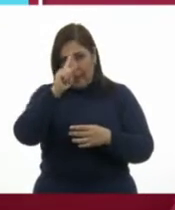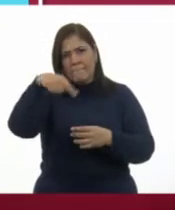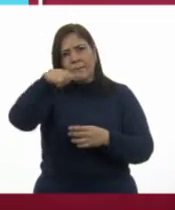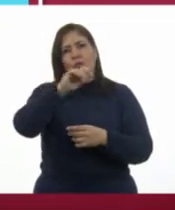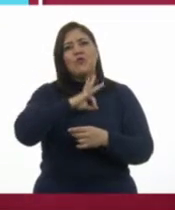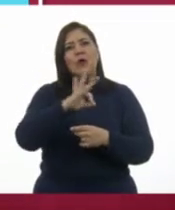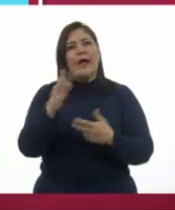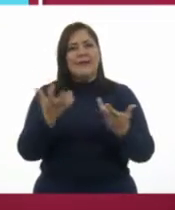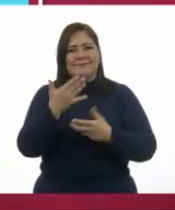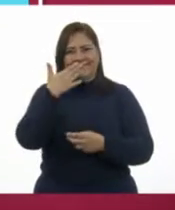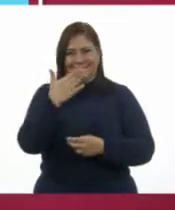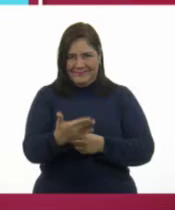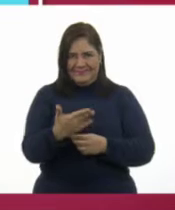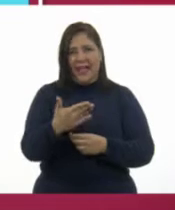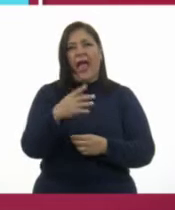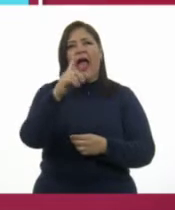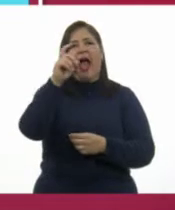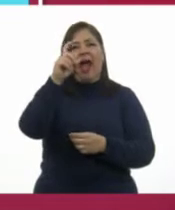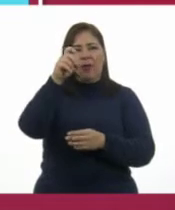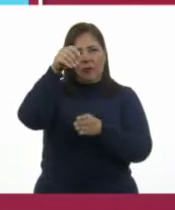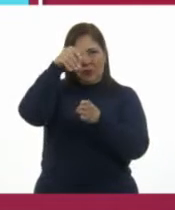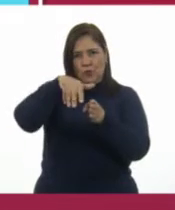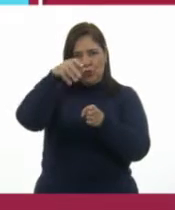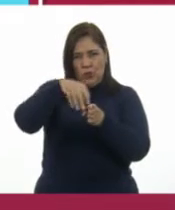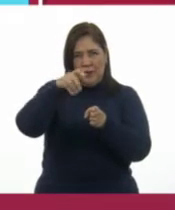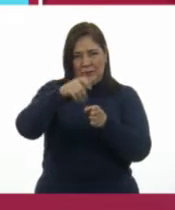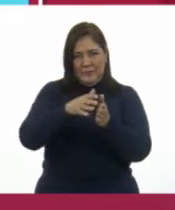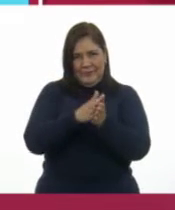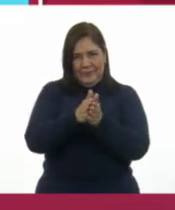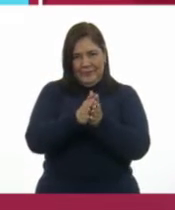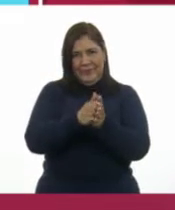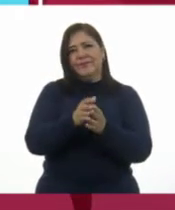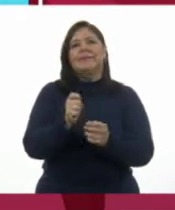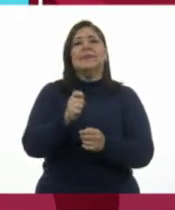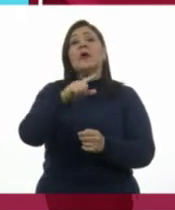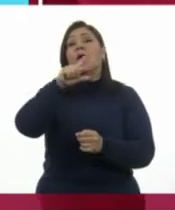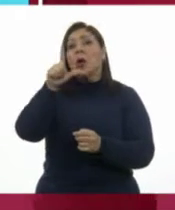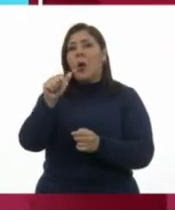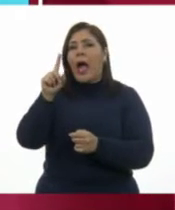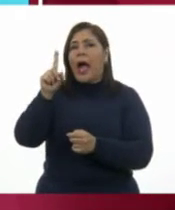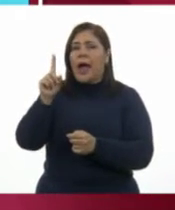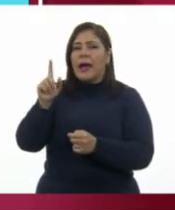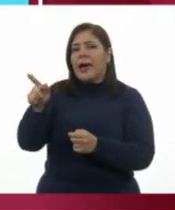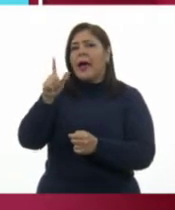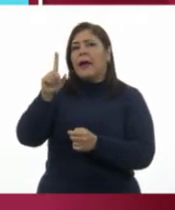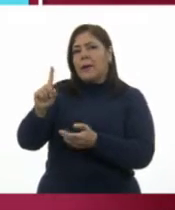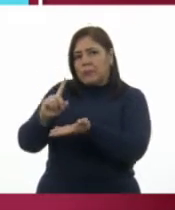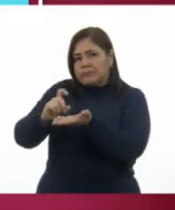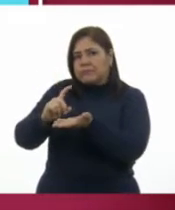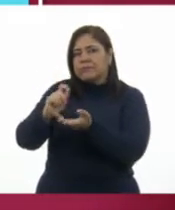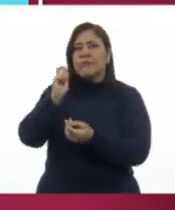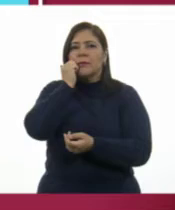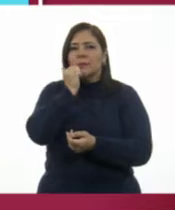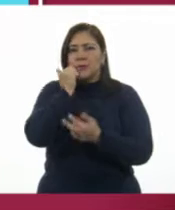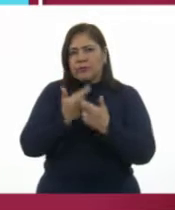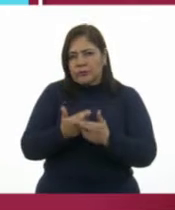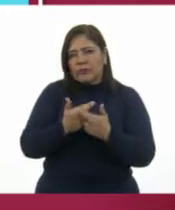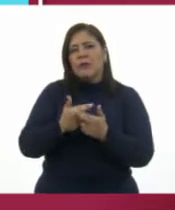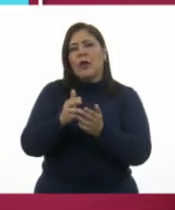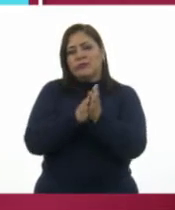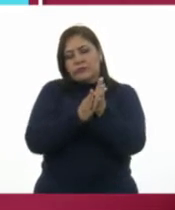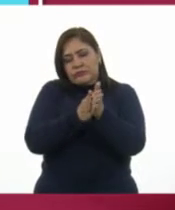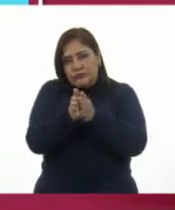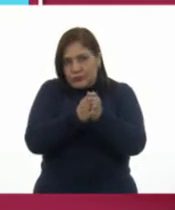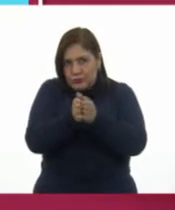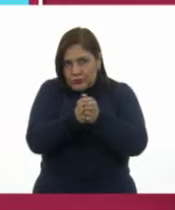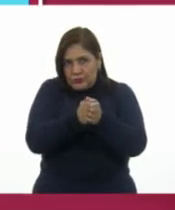hacerlo correctamente. Moja tus manos. Usa suficiente jabón. Frota tus palmas una